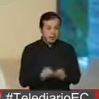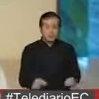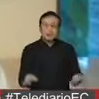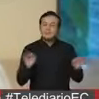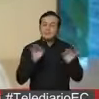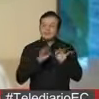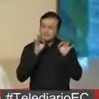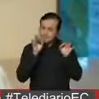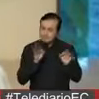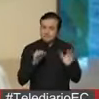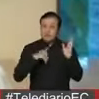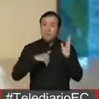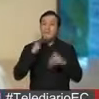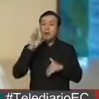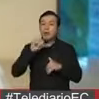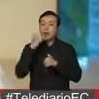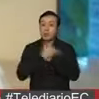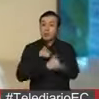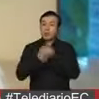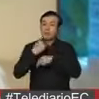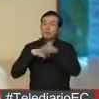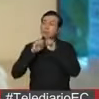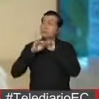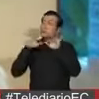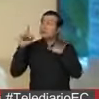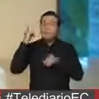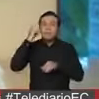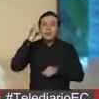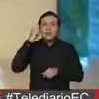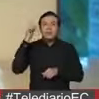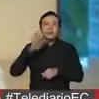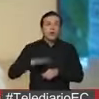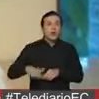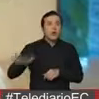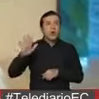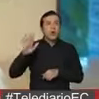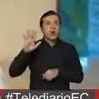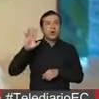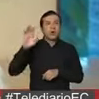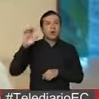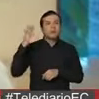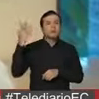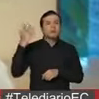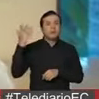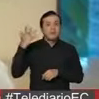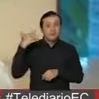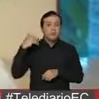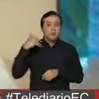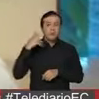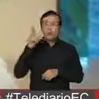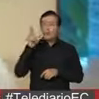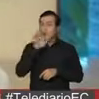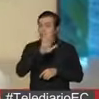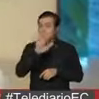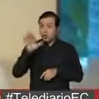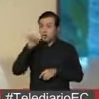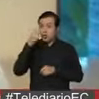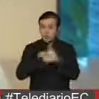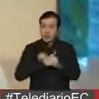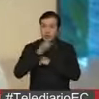fondo. Abrir mercados externos. Pensar en grande, los grandes capitales, la capacidad de compra está en el